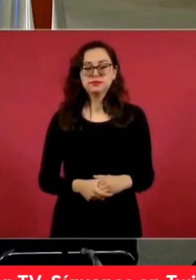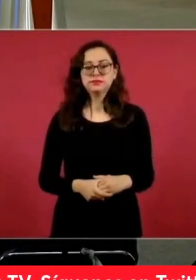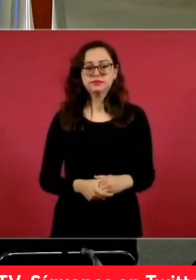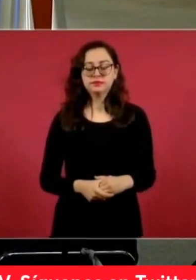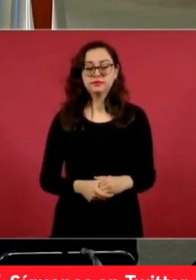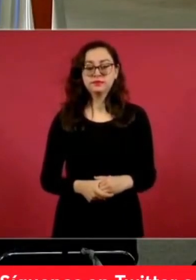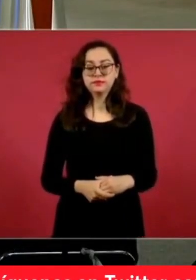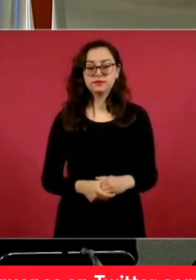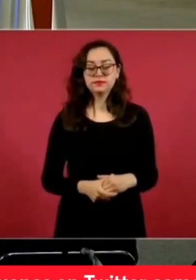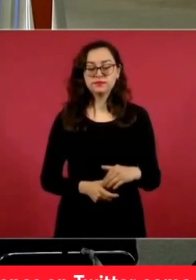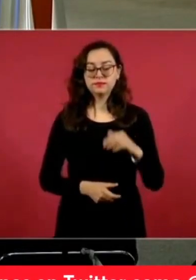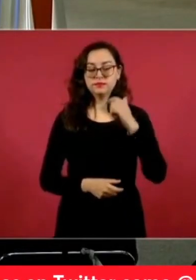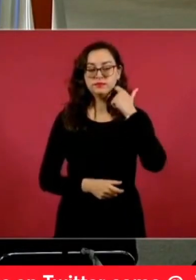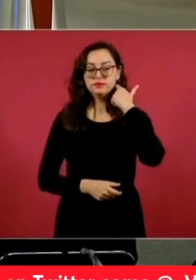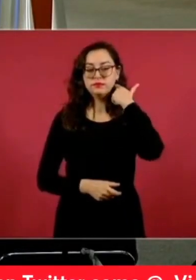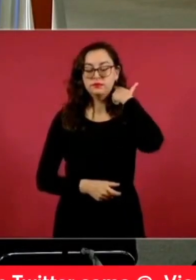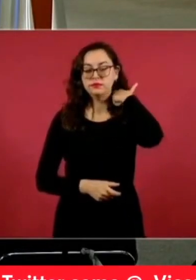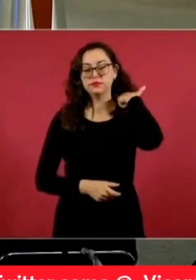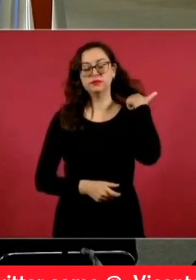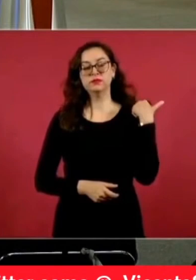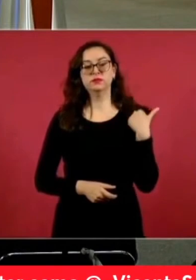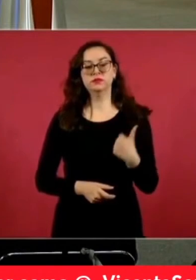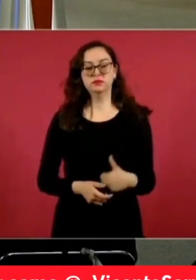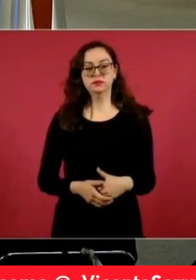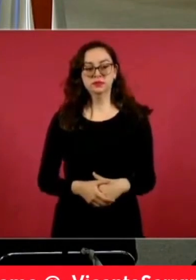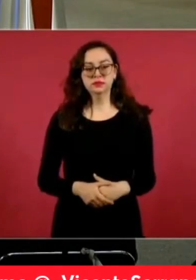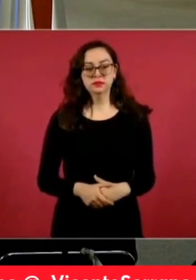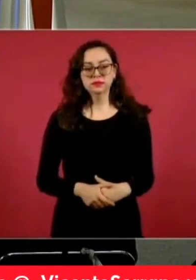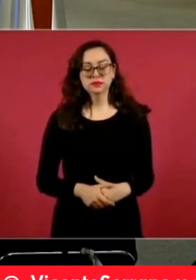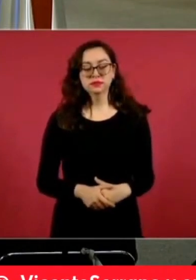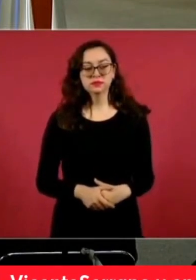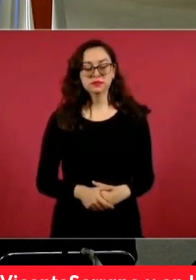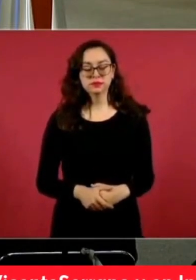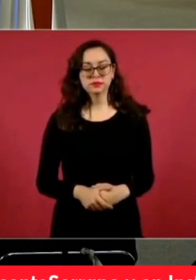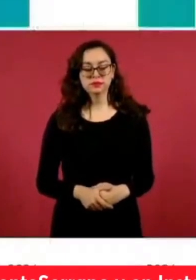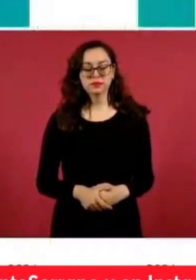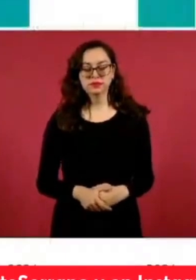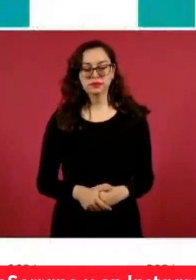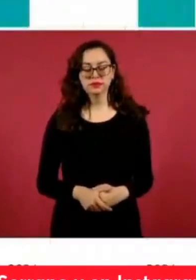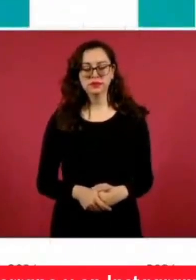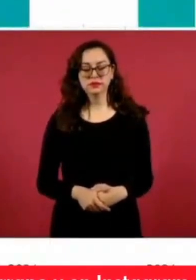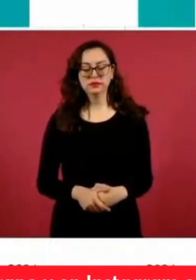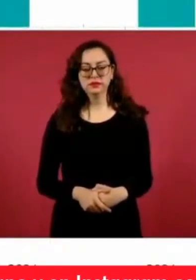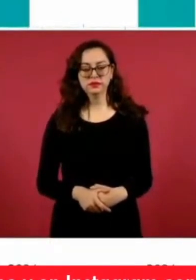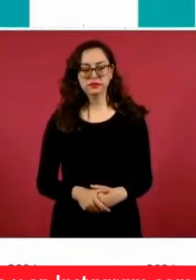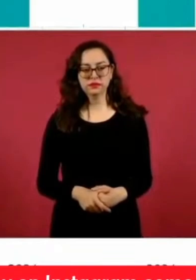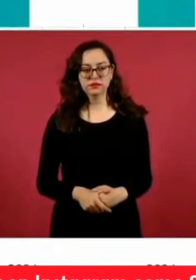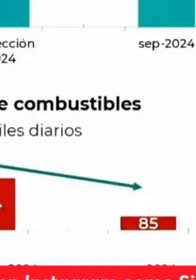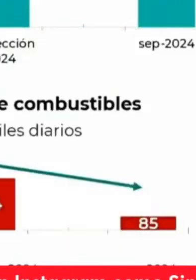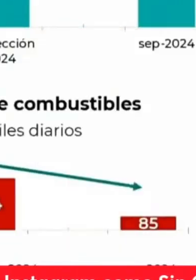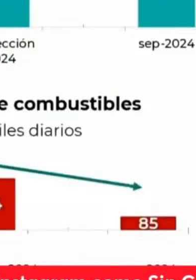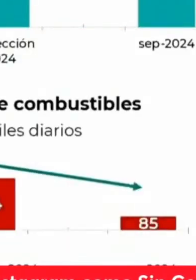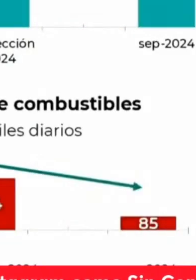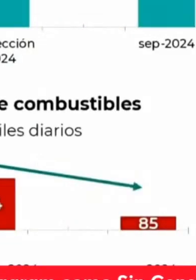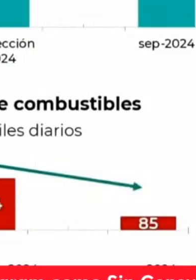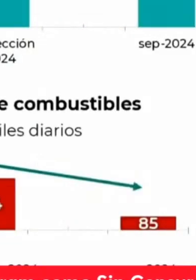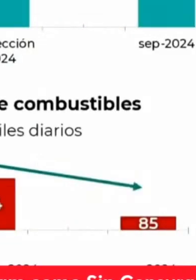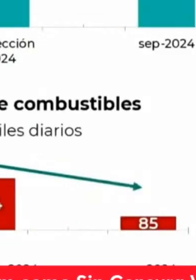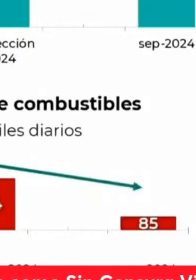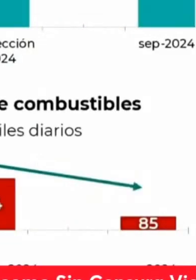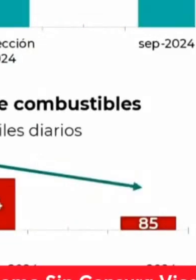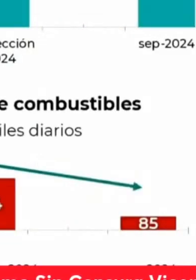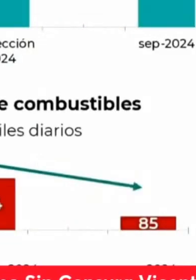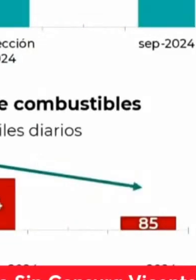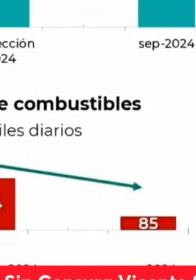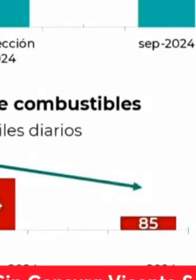¿Ese era el déficit? Sí, ¿verdad? Sí, es lo que se estaba importando para la gasolina.